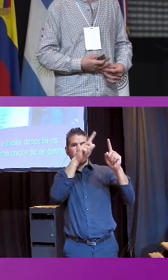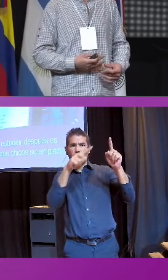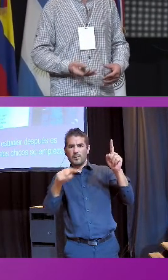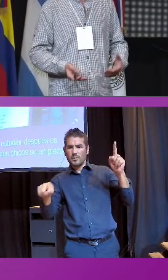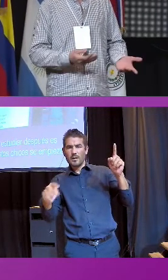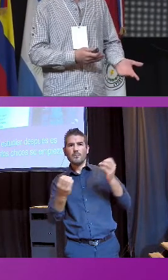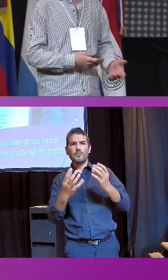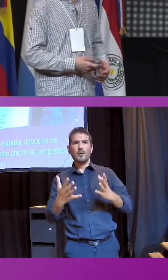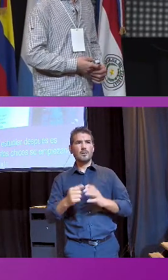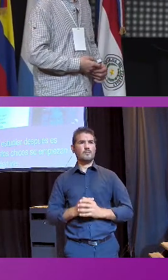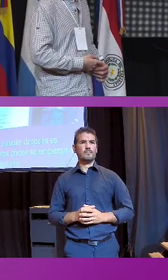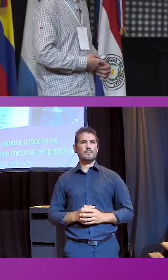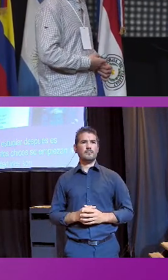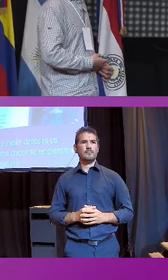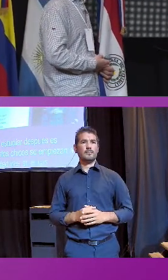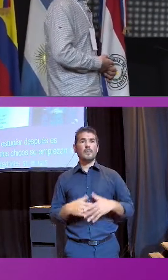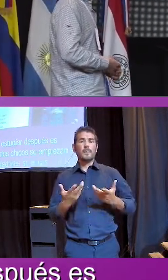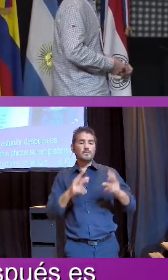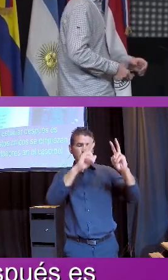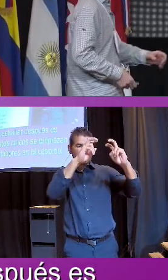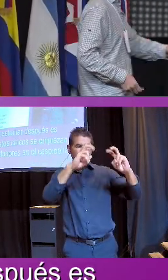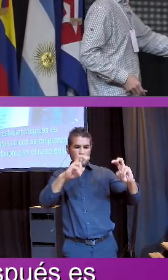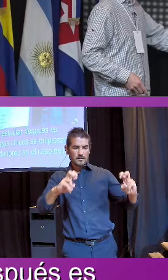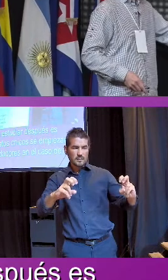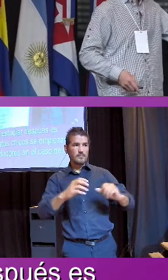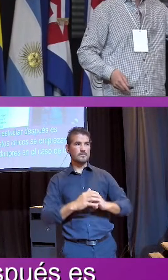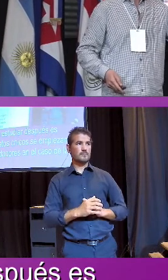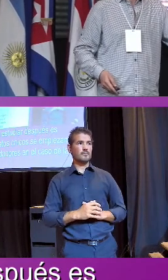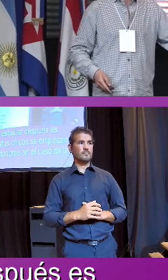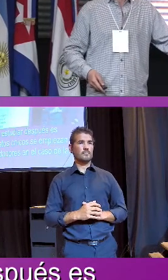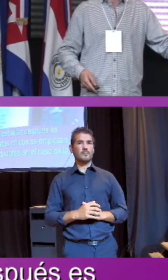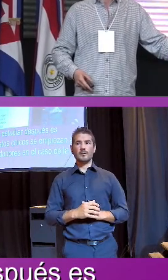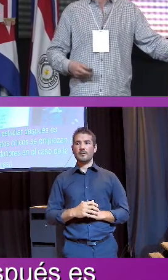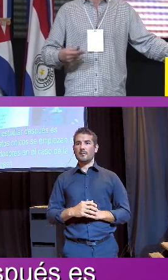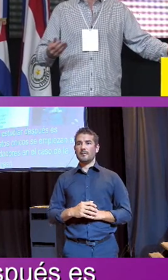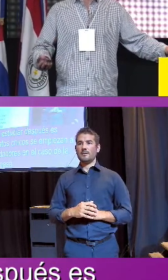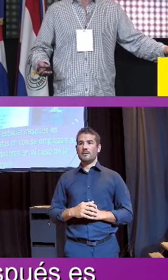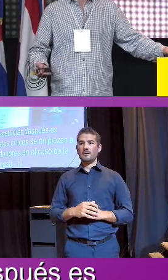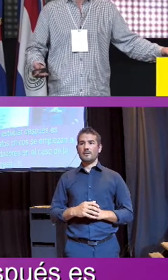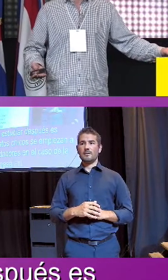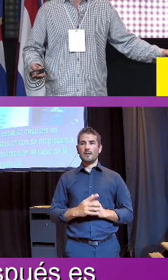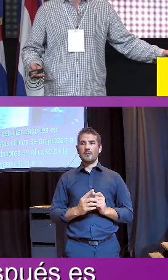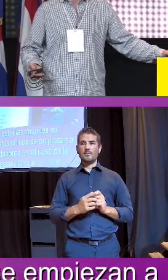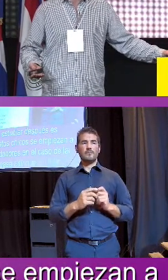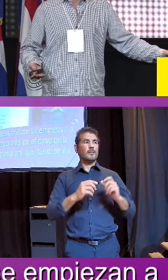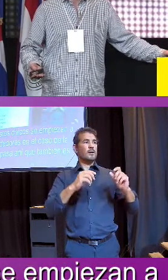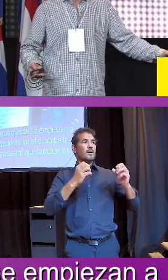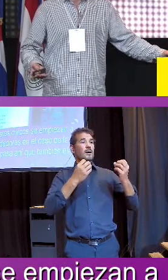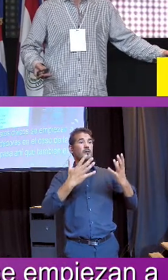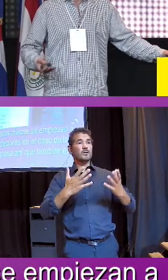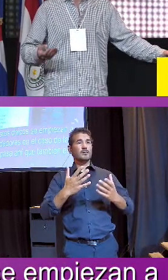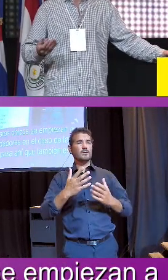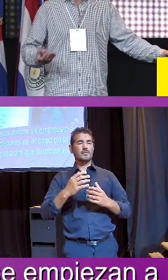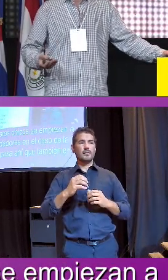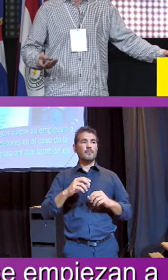de sus cuidadores o, en el caso de la investigación, de estos videos? ¿Qué pasa? Hay, que también es un debate de mucho tiempo, hay